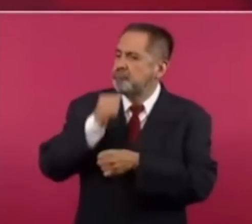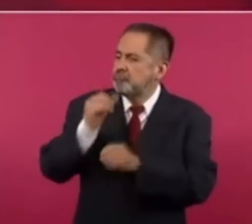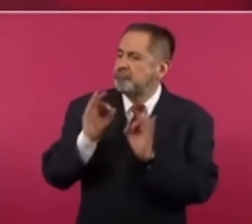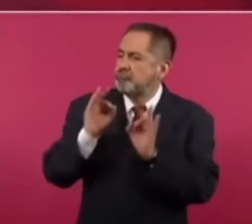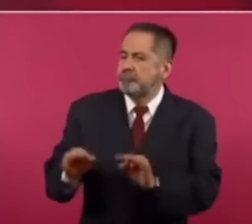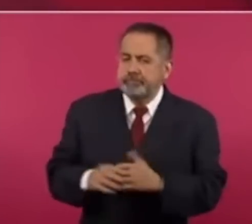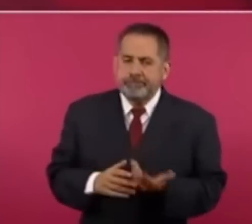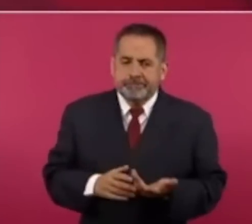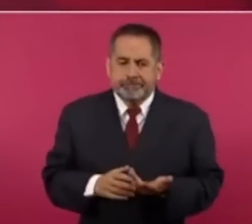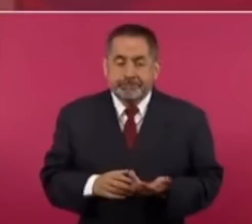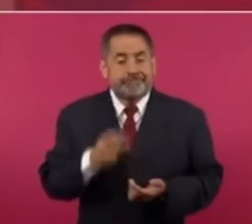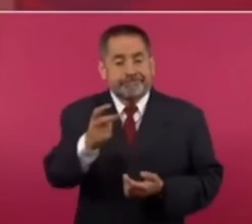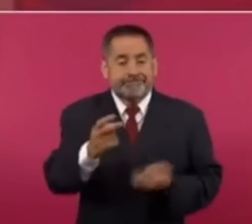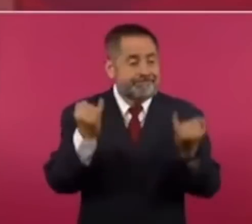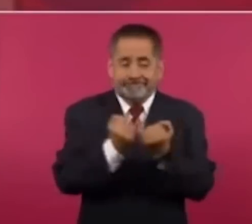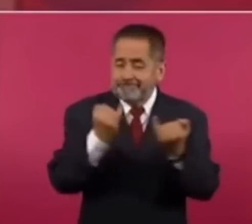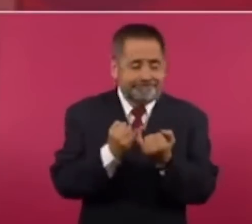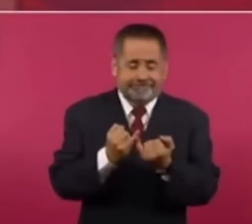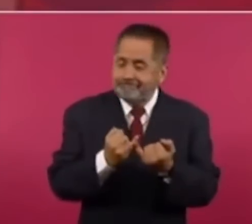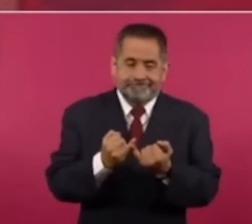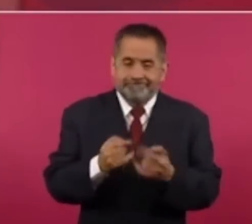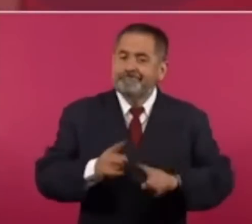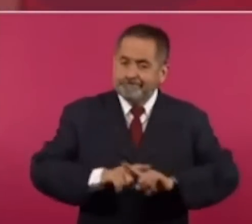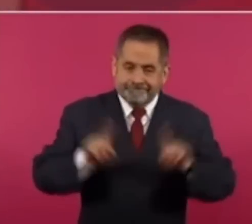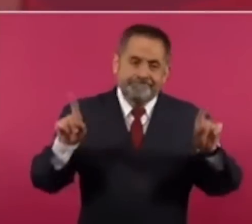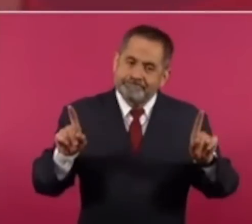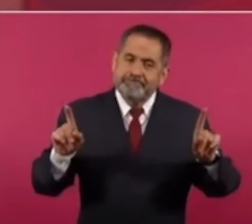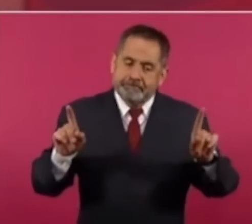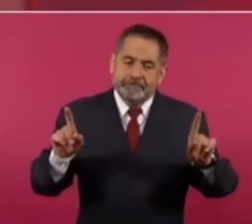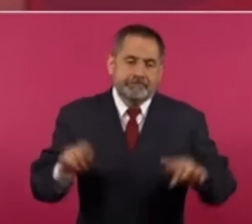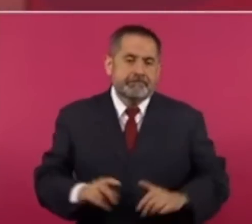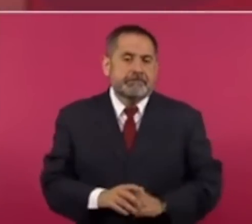Por eso digo, no somos iguales.